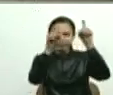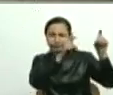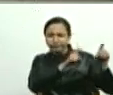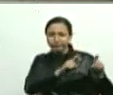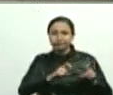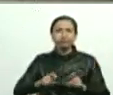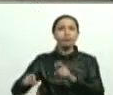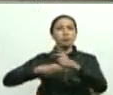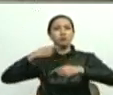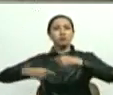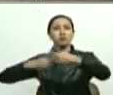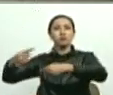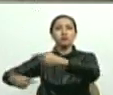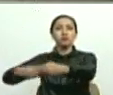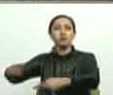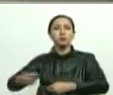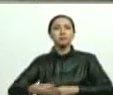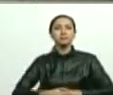una generación a otra,